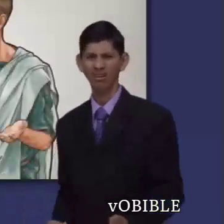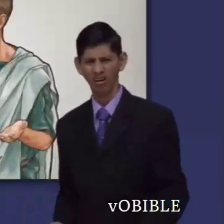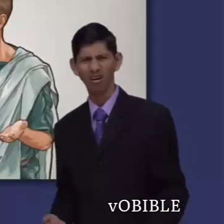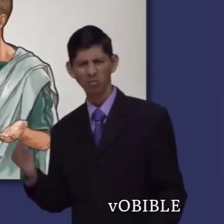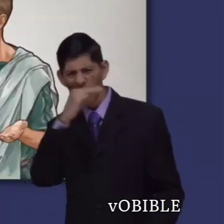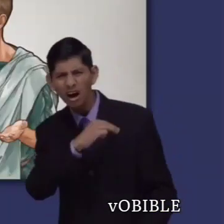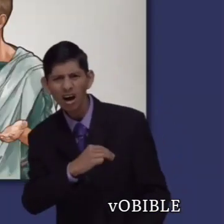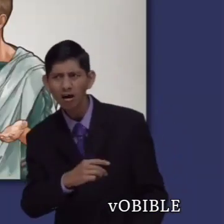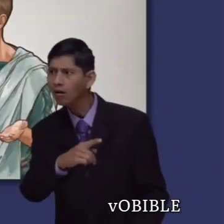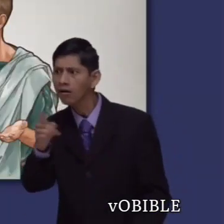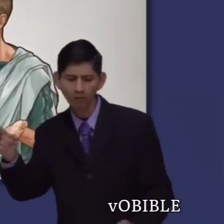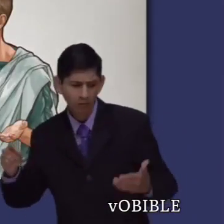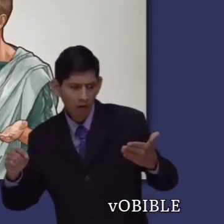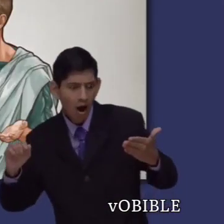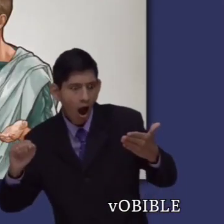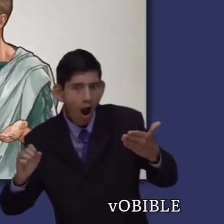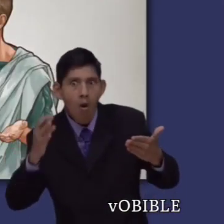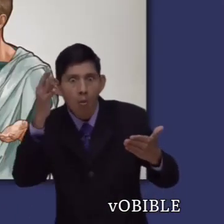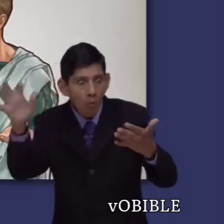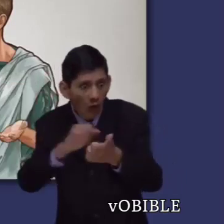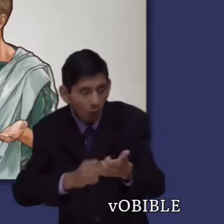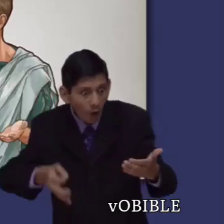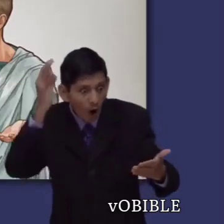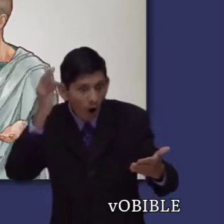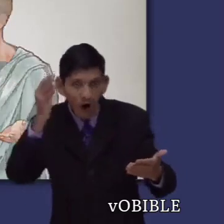que decían que ya había llegado el día de Jehová.